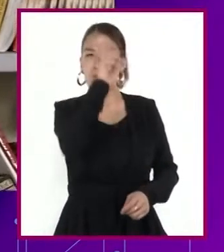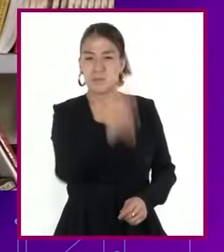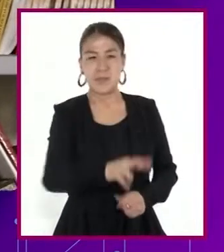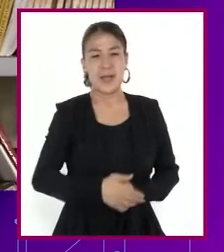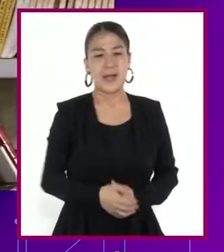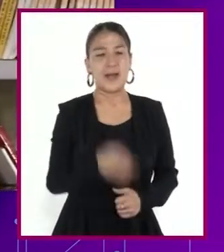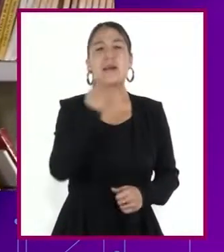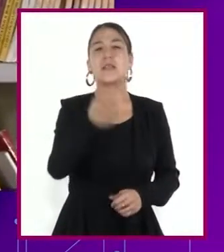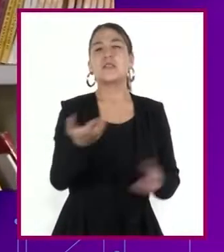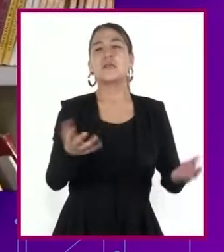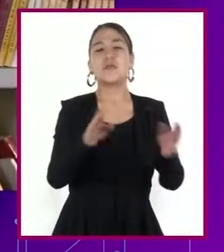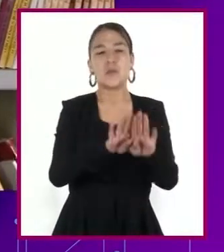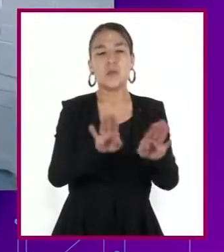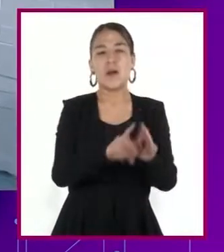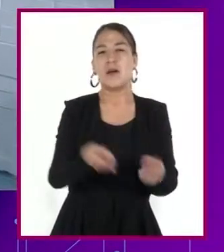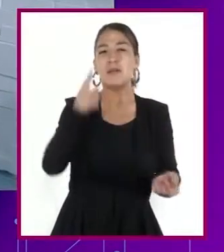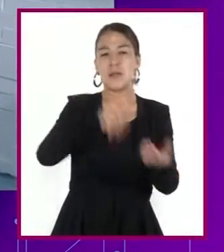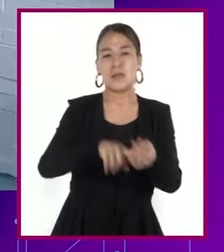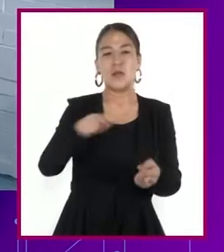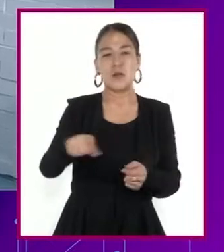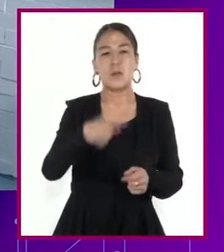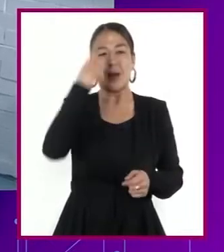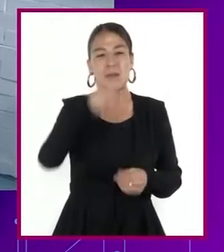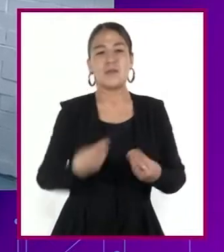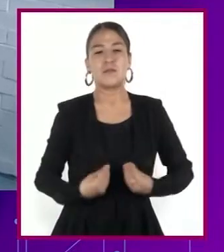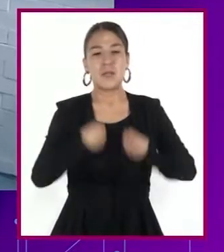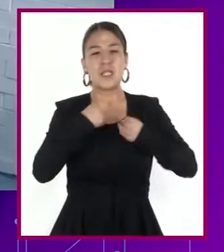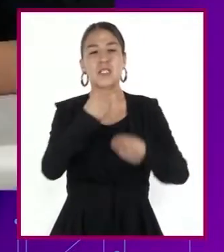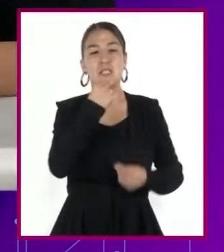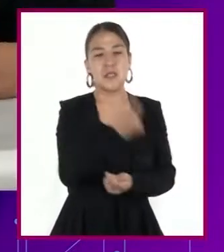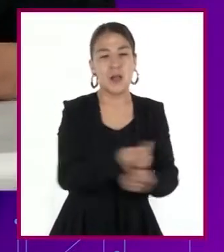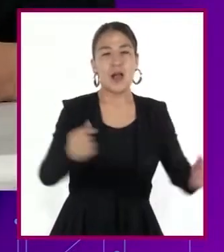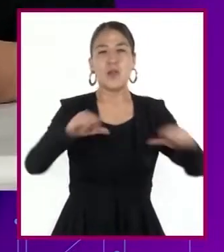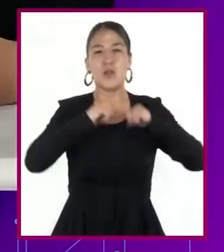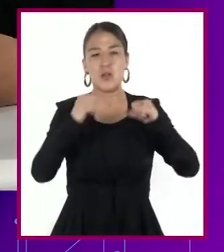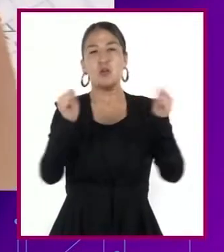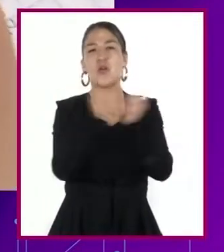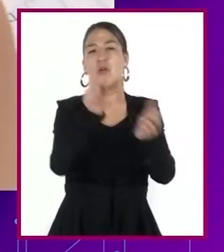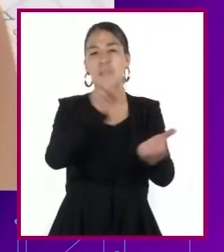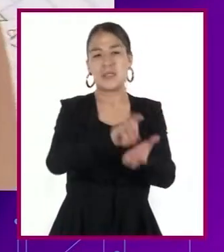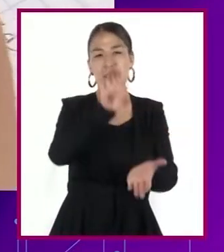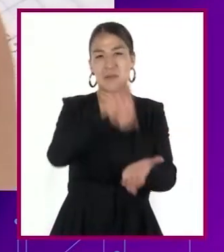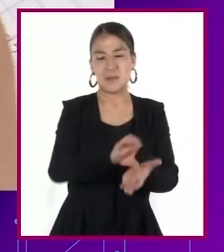son las acciones convenidas en favor del bienestar de niños y adolescentes con discapacidad.